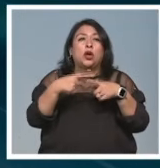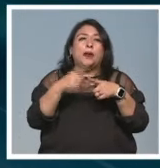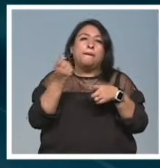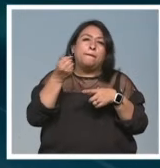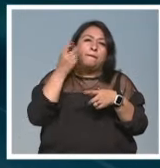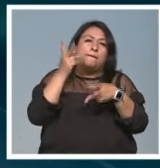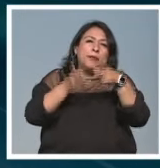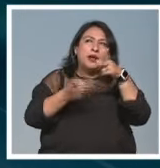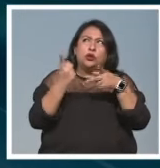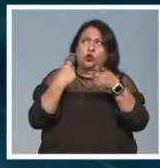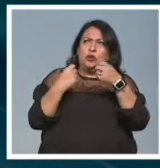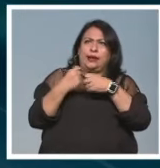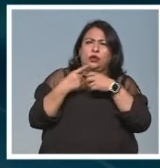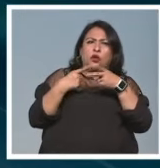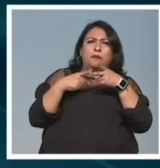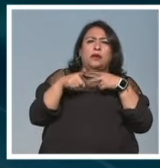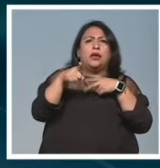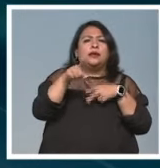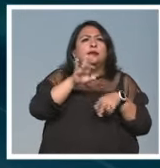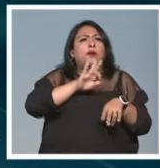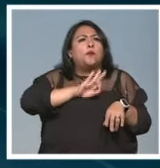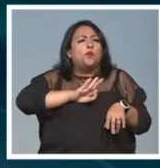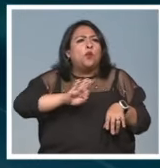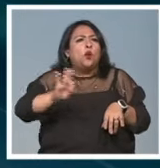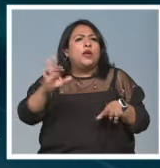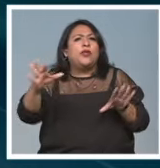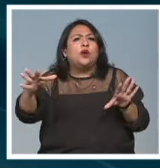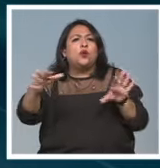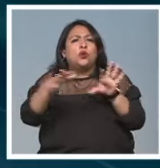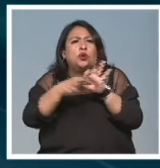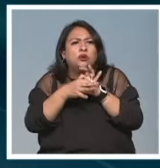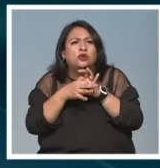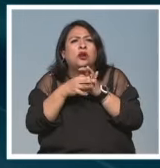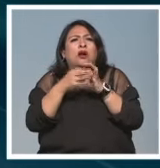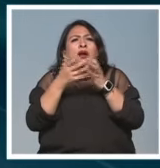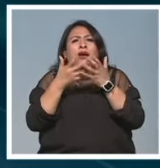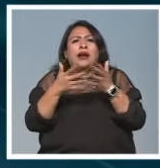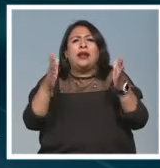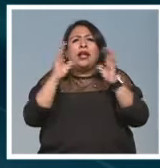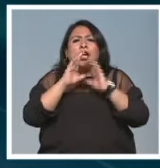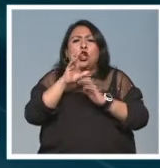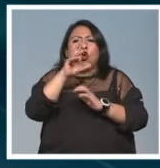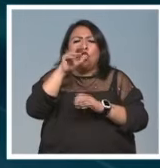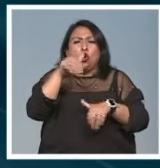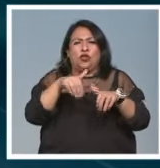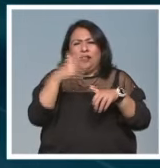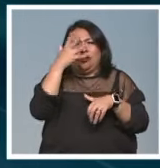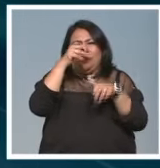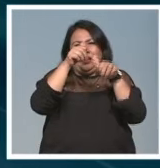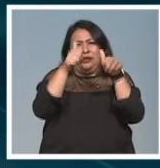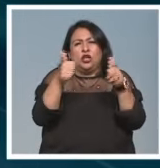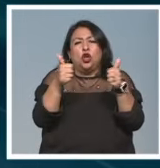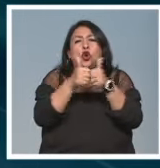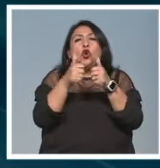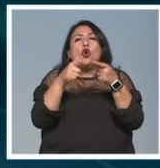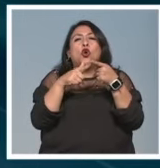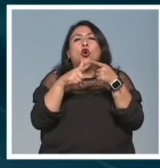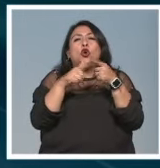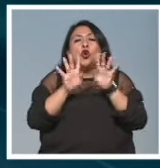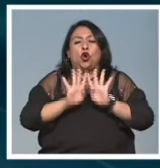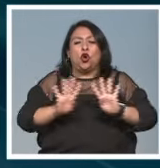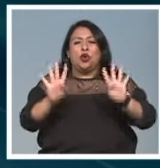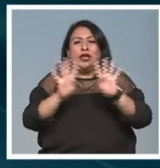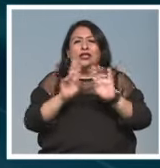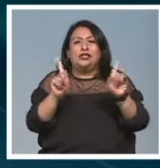charlas desde el año pasado, es que se logró poder unir al gran coro del Teatro de Bellas Artes con la Orquesta de la Universidad